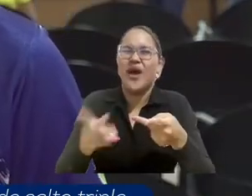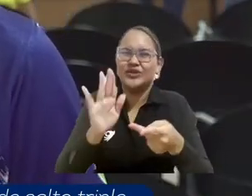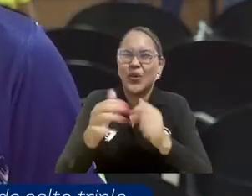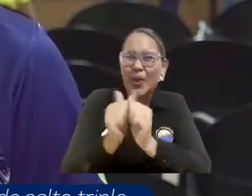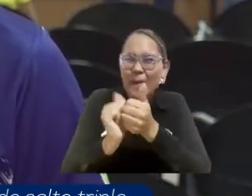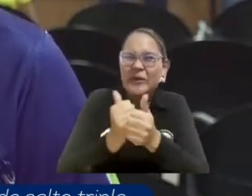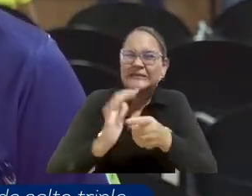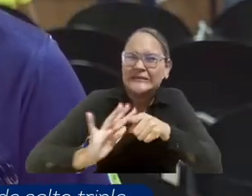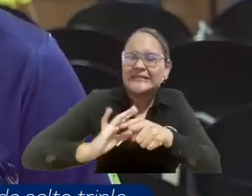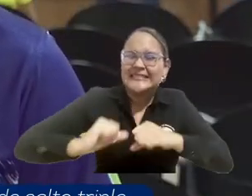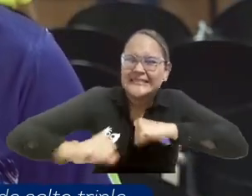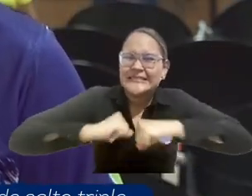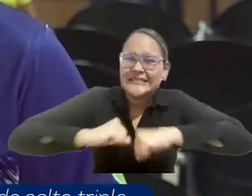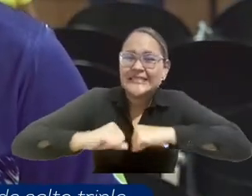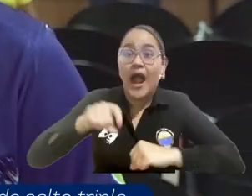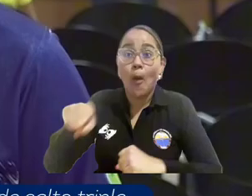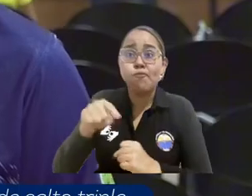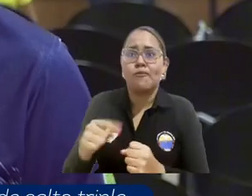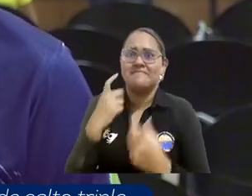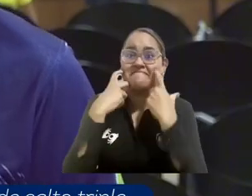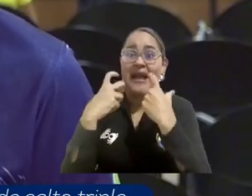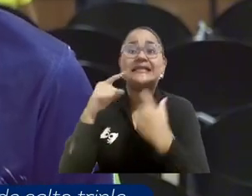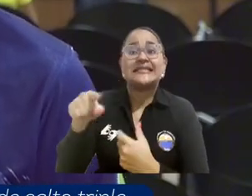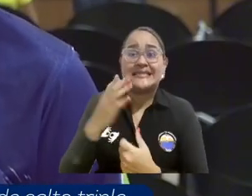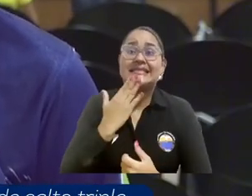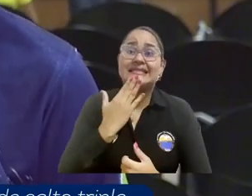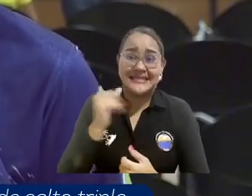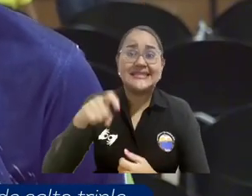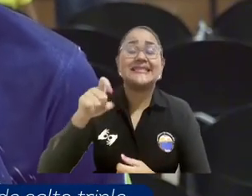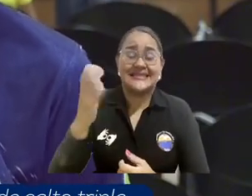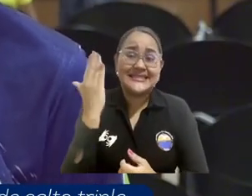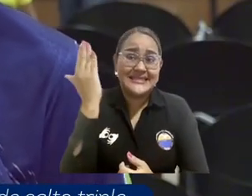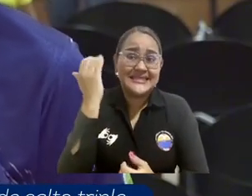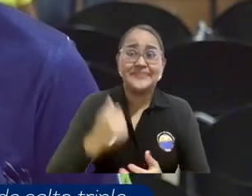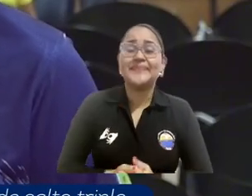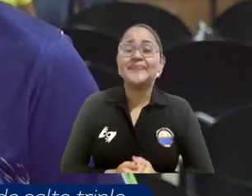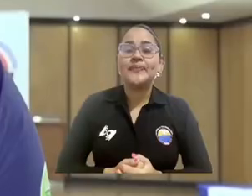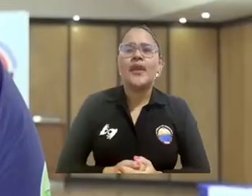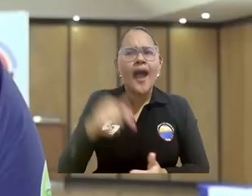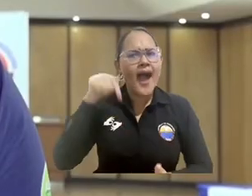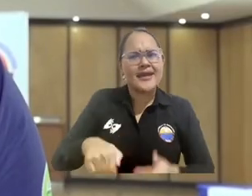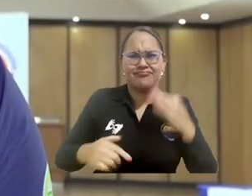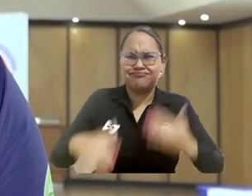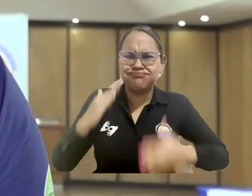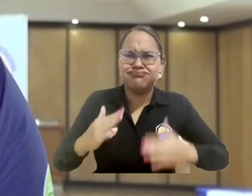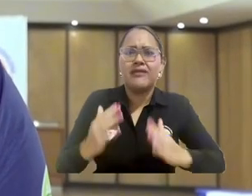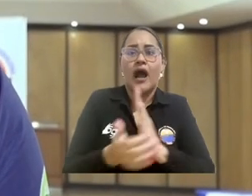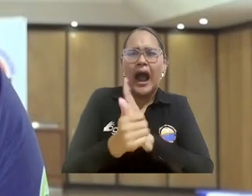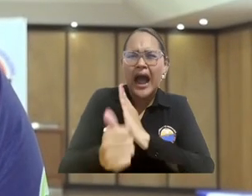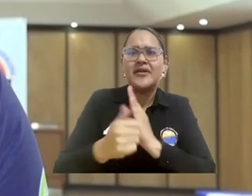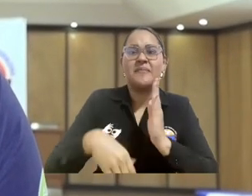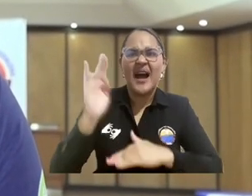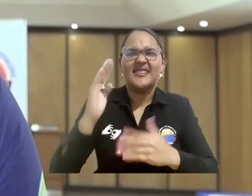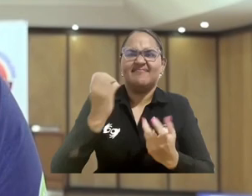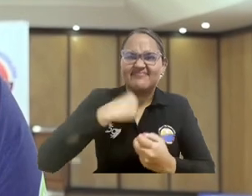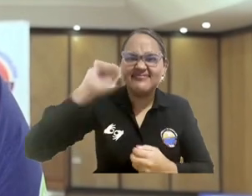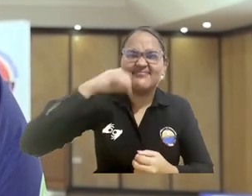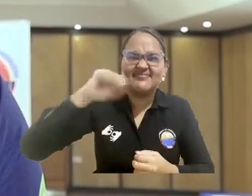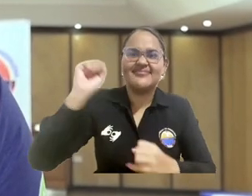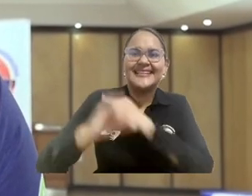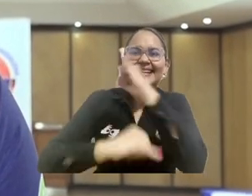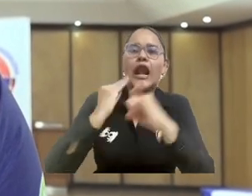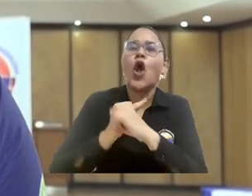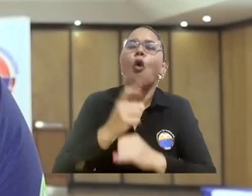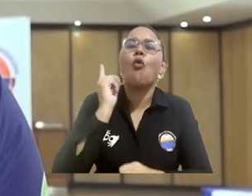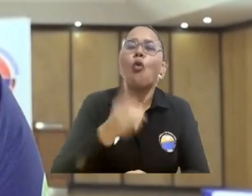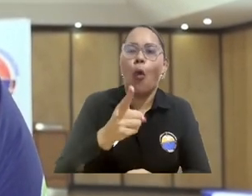de alto rendimiento, que para nosotros también es muy satisfactorio y es muy necesario. Los atletas de aquí tienen fogueos